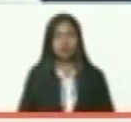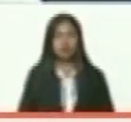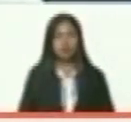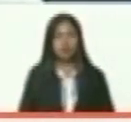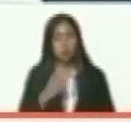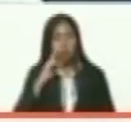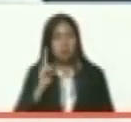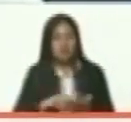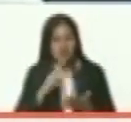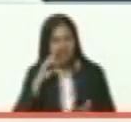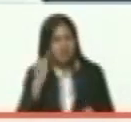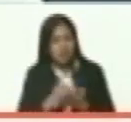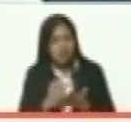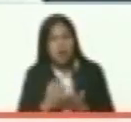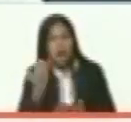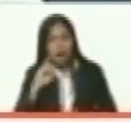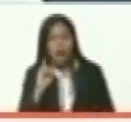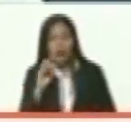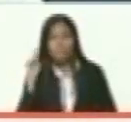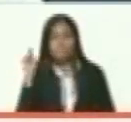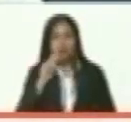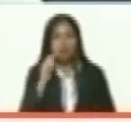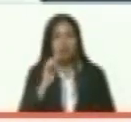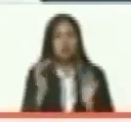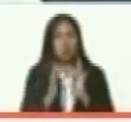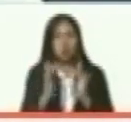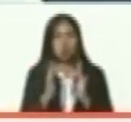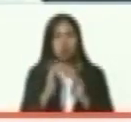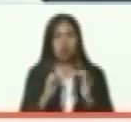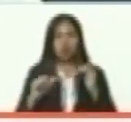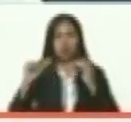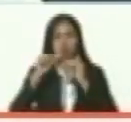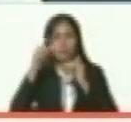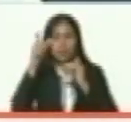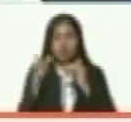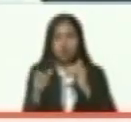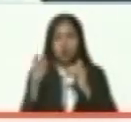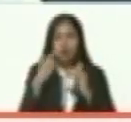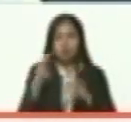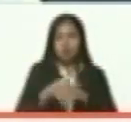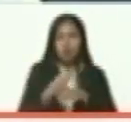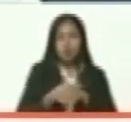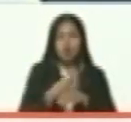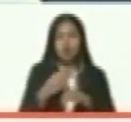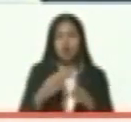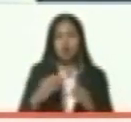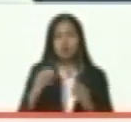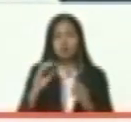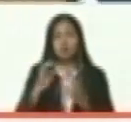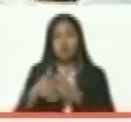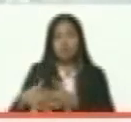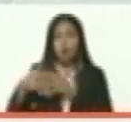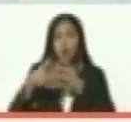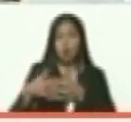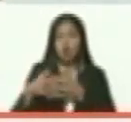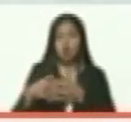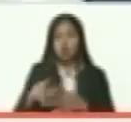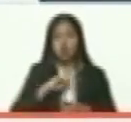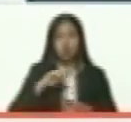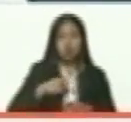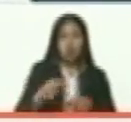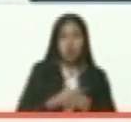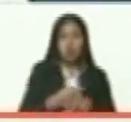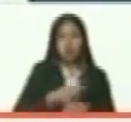Confirmo que desde hace meses hay contactos de altos funcionarios del gobierno de Estados Unidos de Donald Trump y del